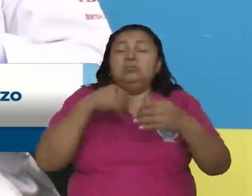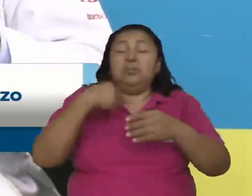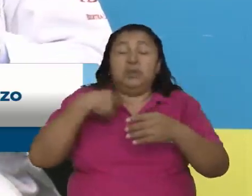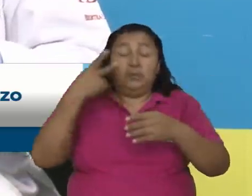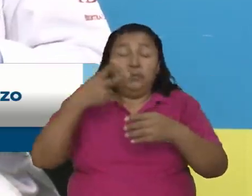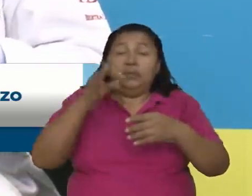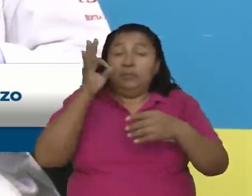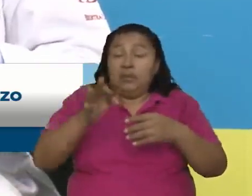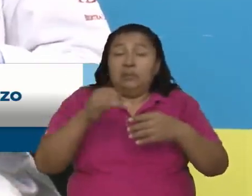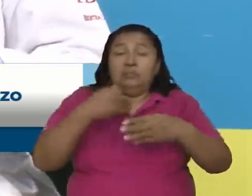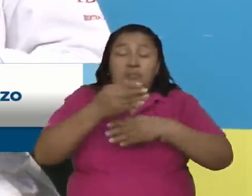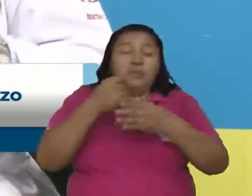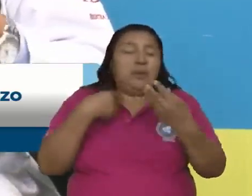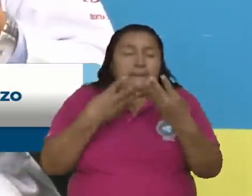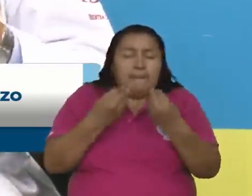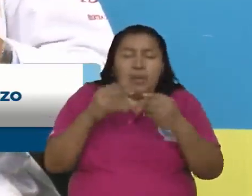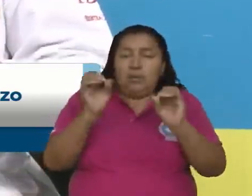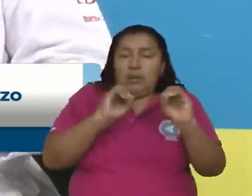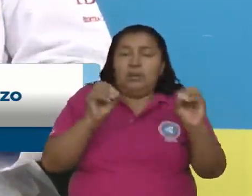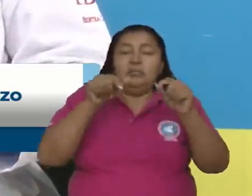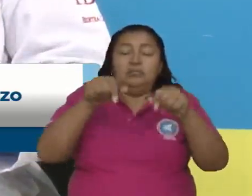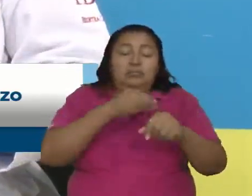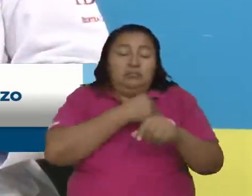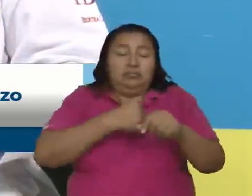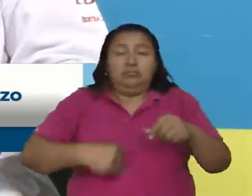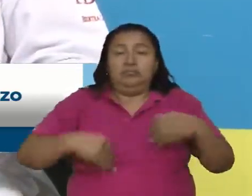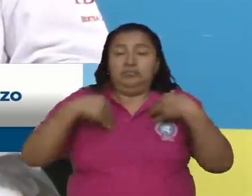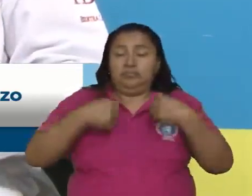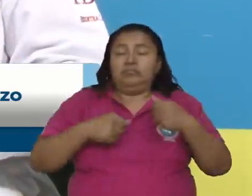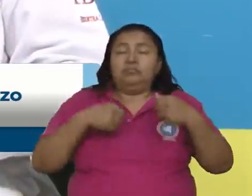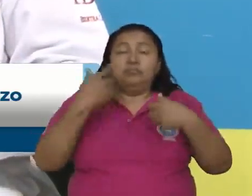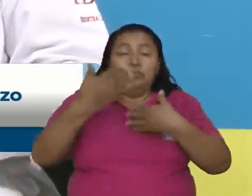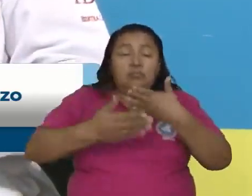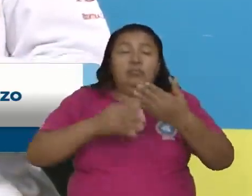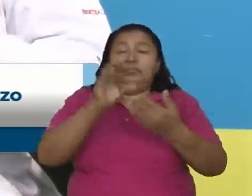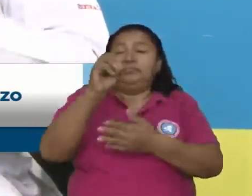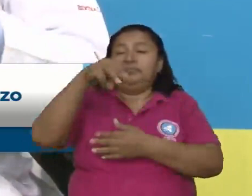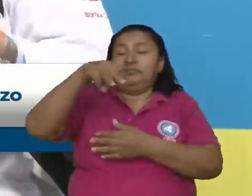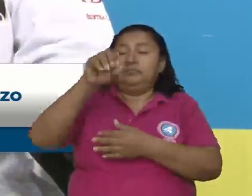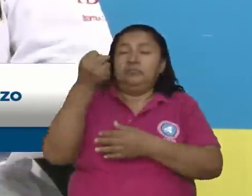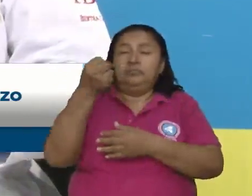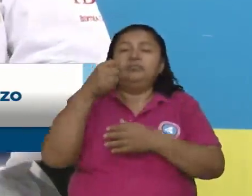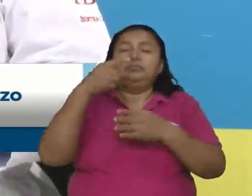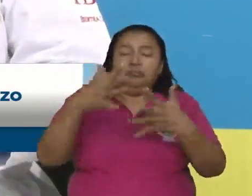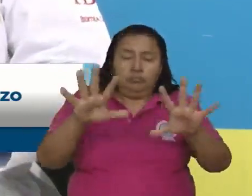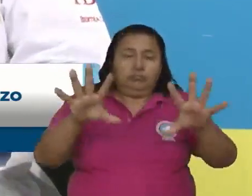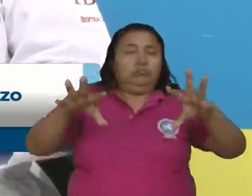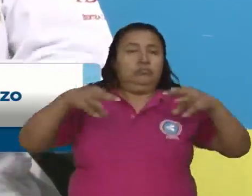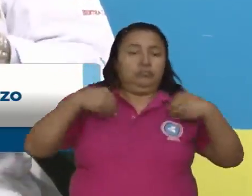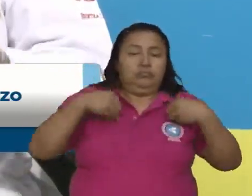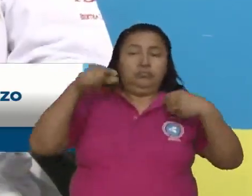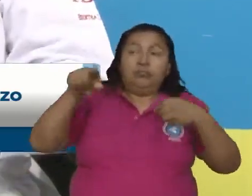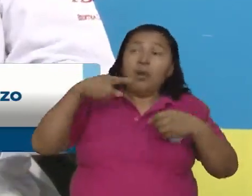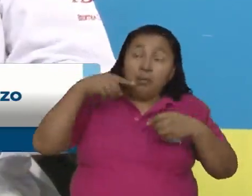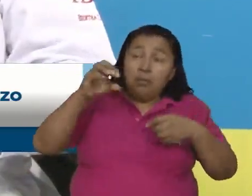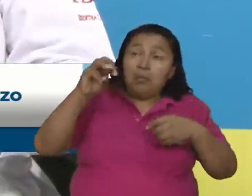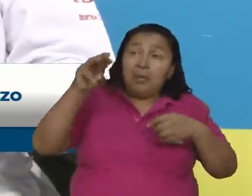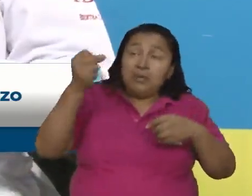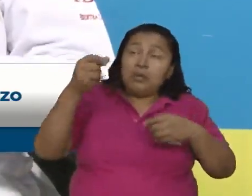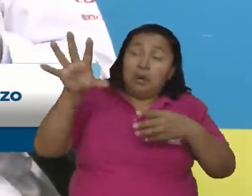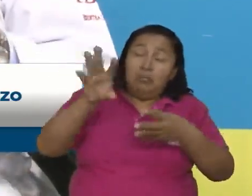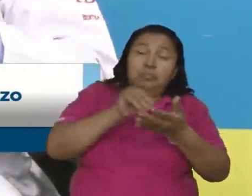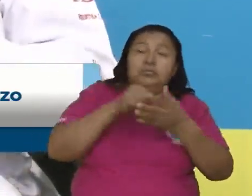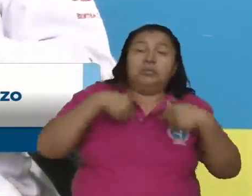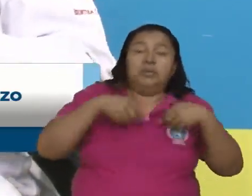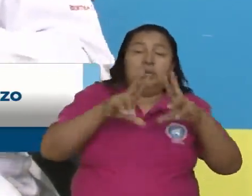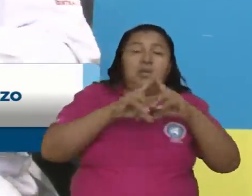lista de verificación de cirugía segura. Ya el Ministerio de Salud, como es parte de la OMS, adoptó esta medida para todos los hospitales, ya,